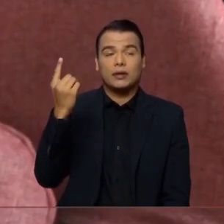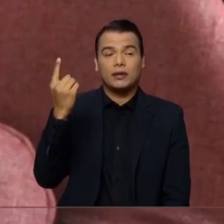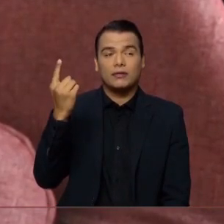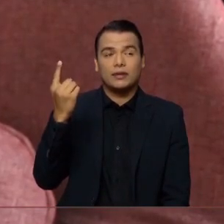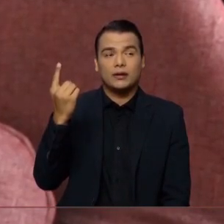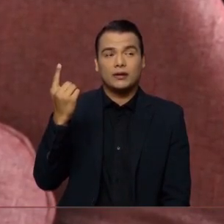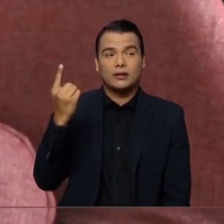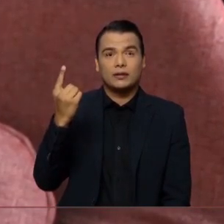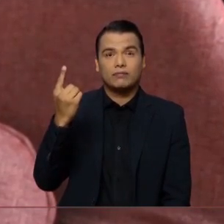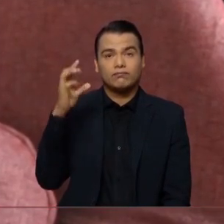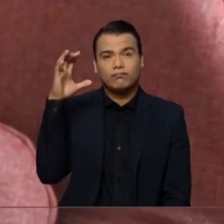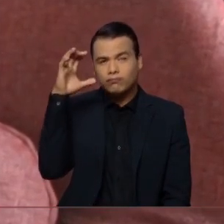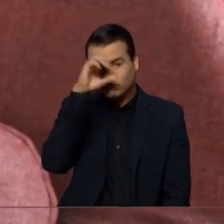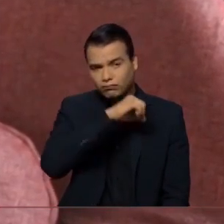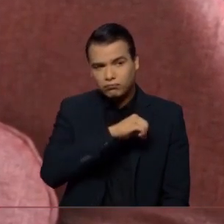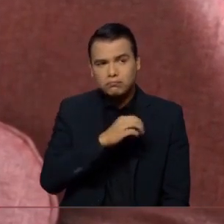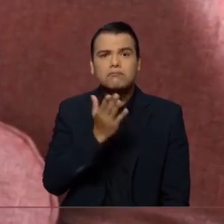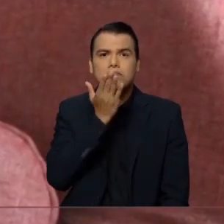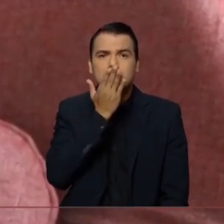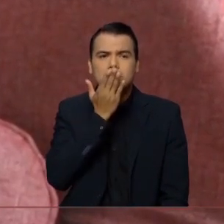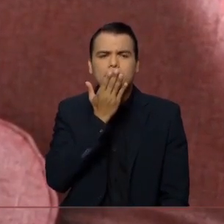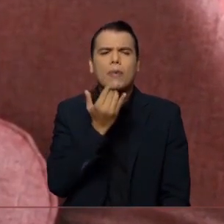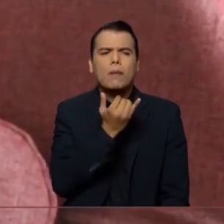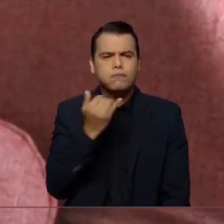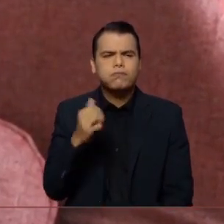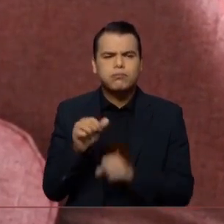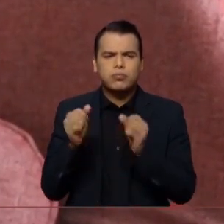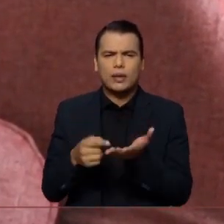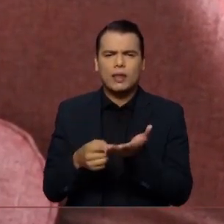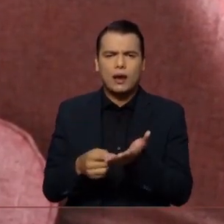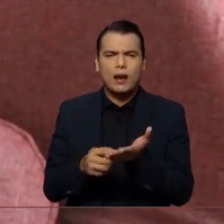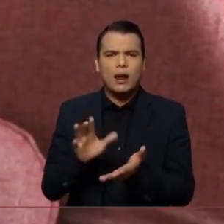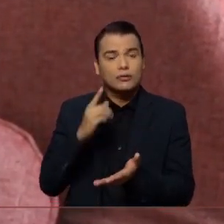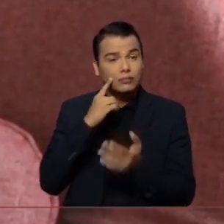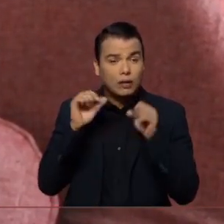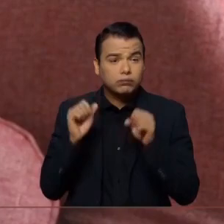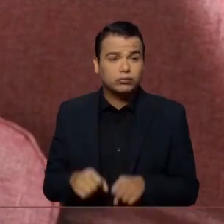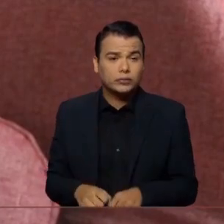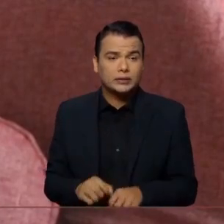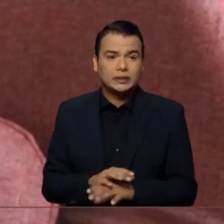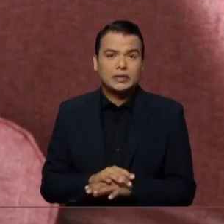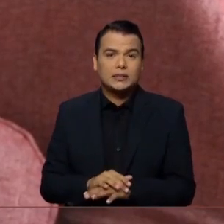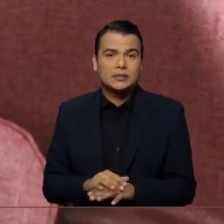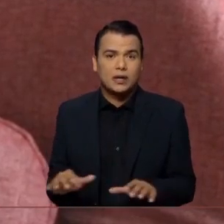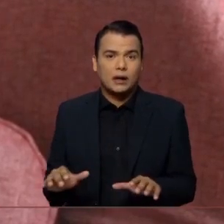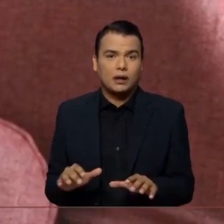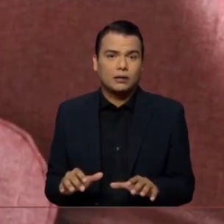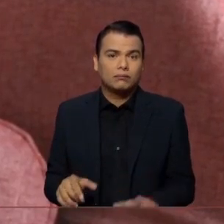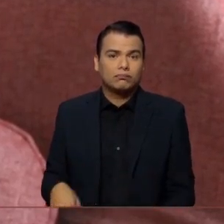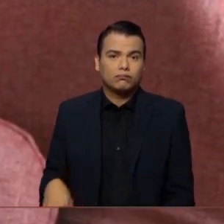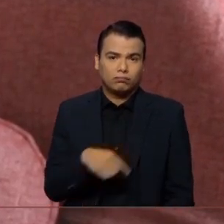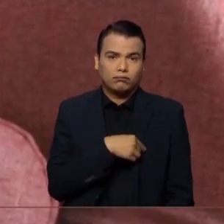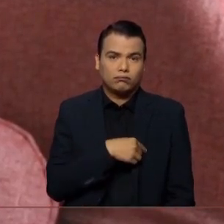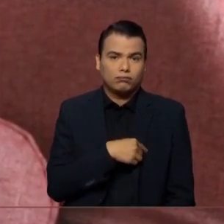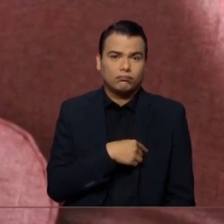Entonces quiere decir que están dadas las condiciones para avanzar. Nosotros dejamos,